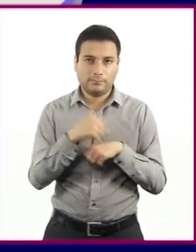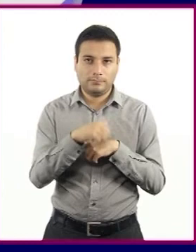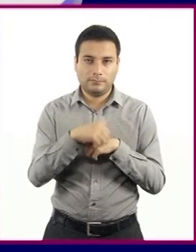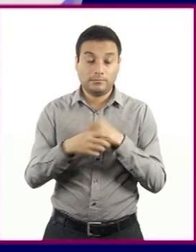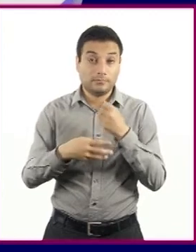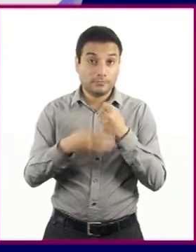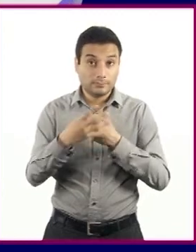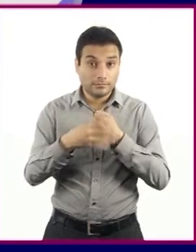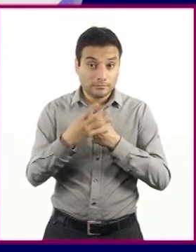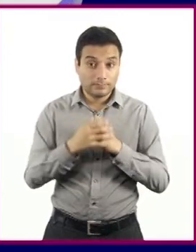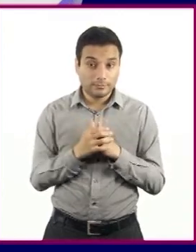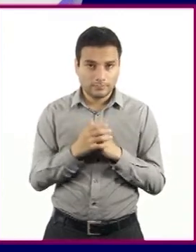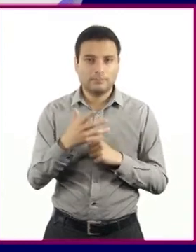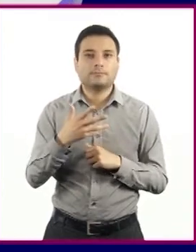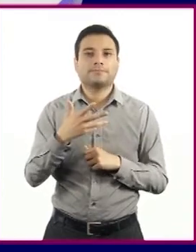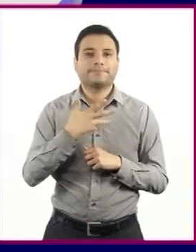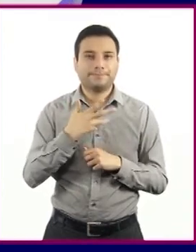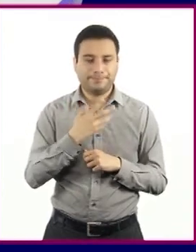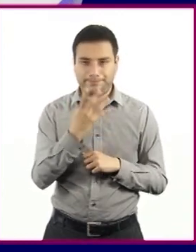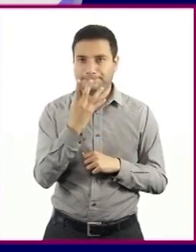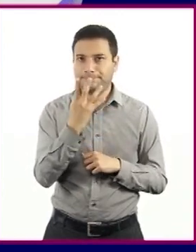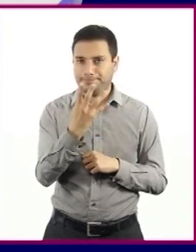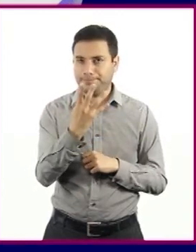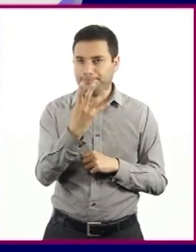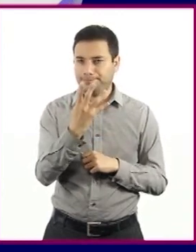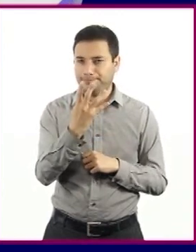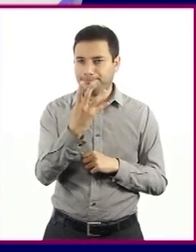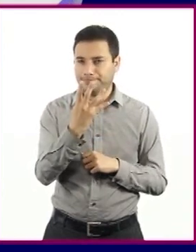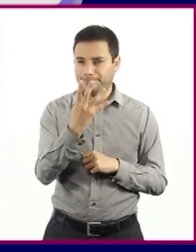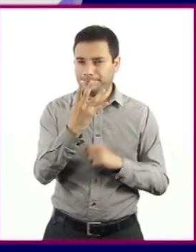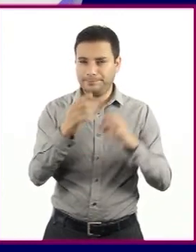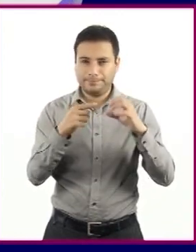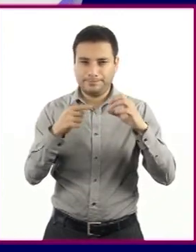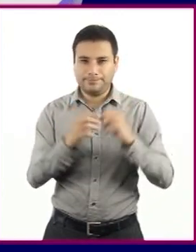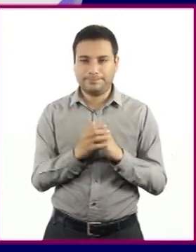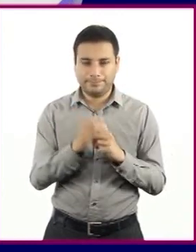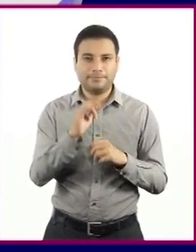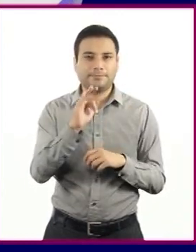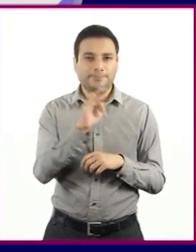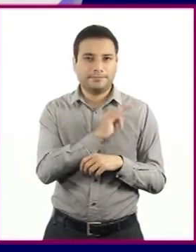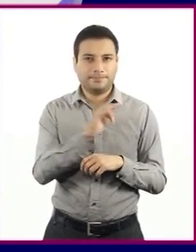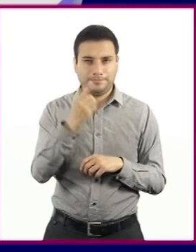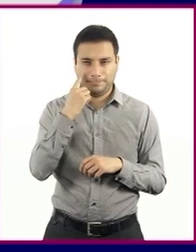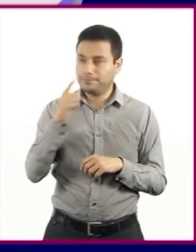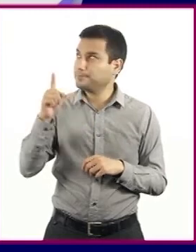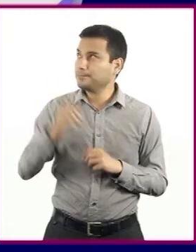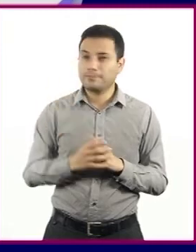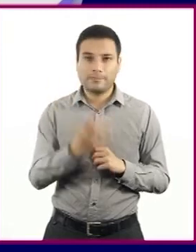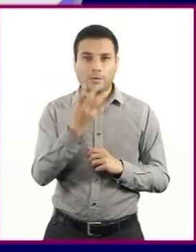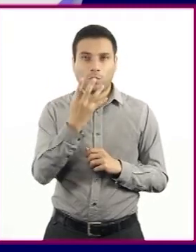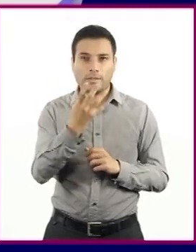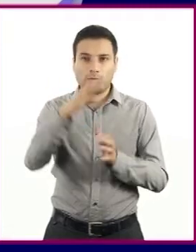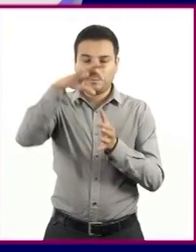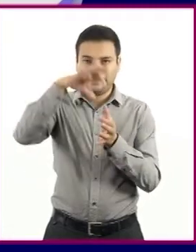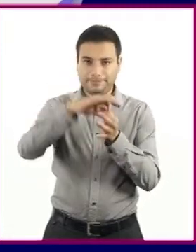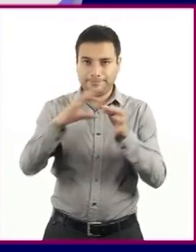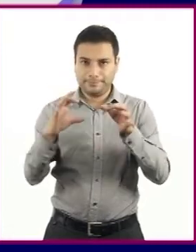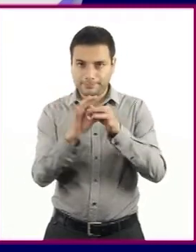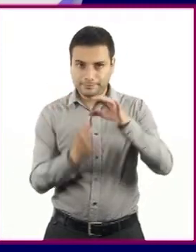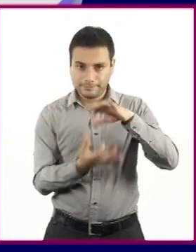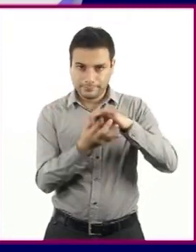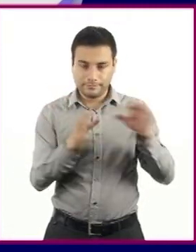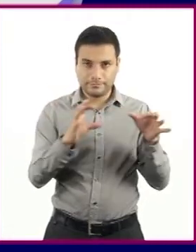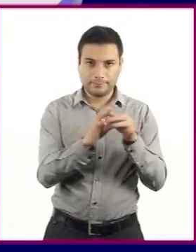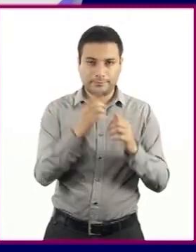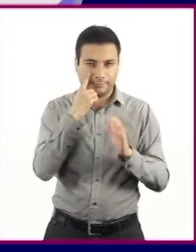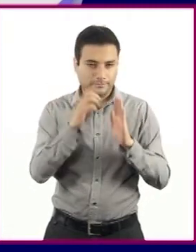lo tanto, tiene 4 electrones de valencia e indica que puede formar 4 enlaces. Por ejemplo, cuando dibujaron